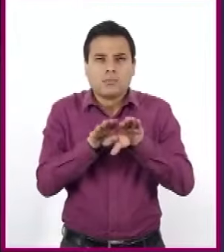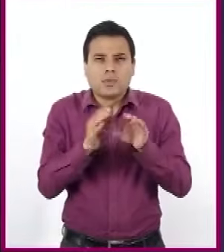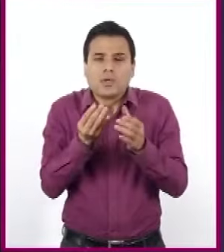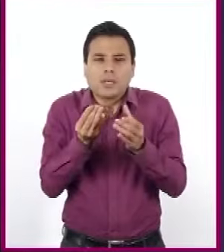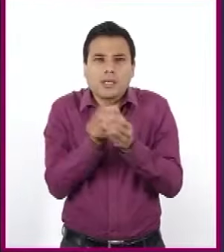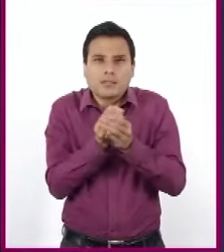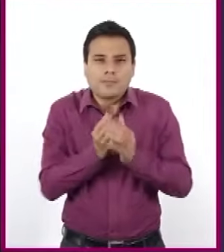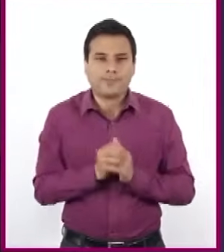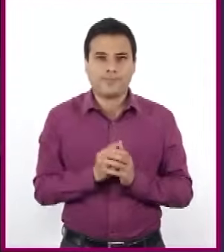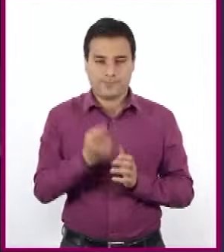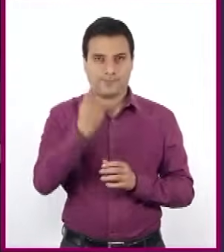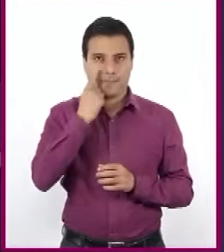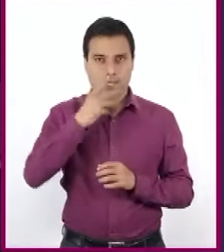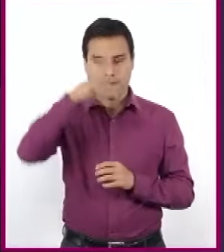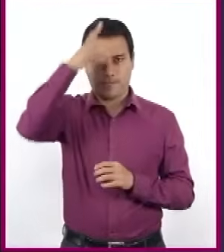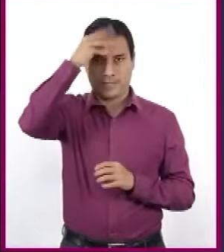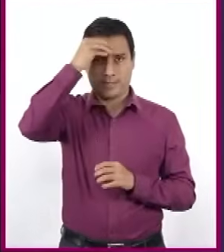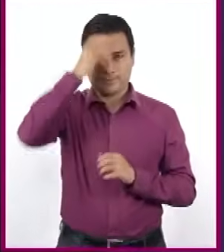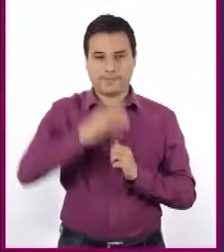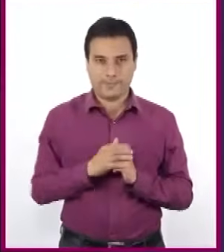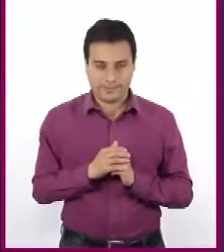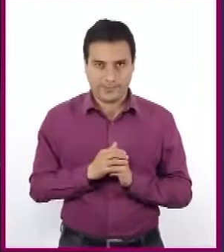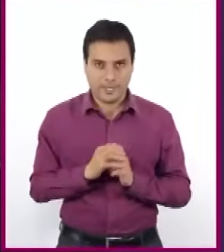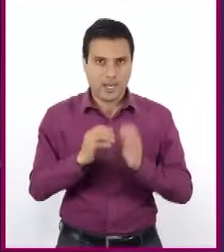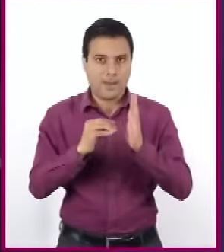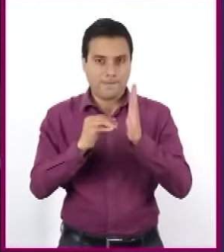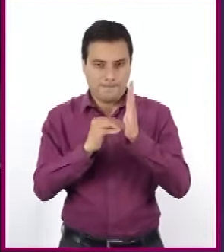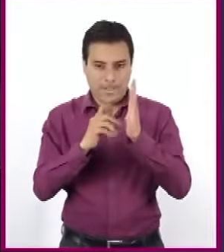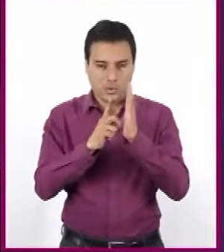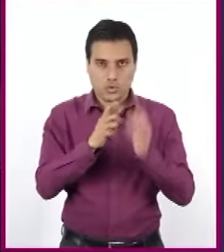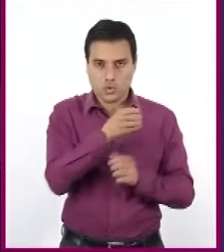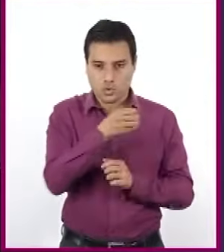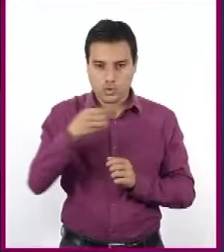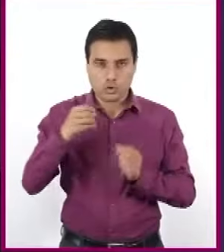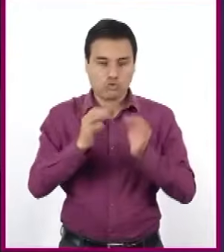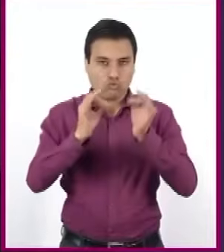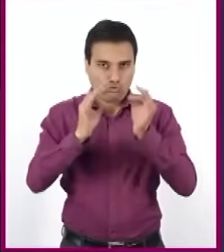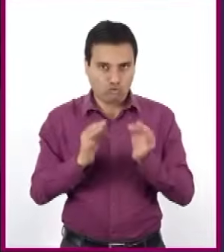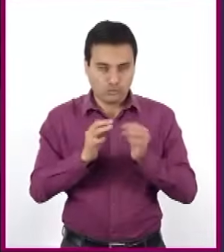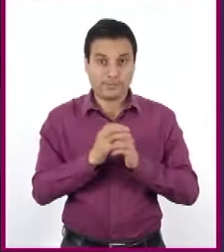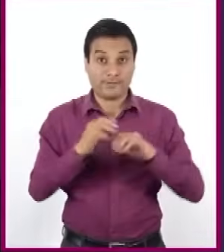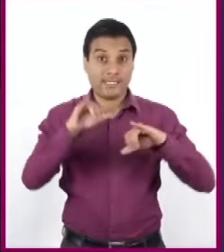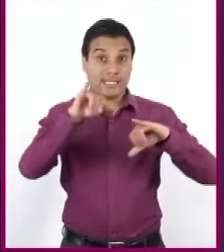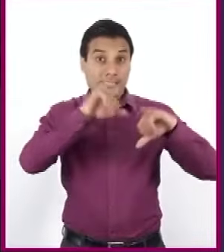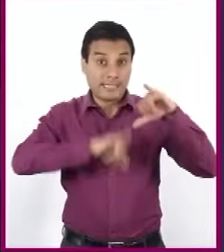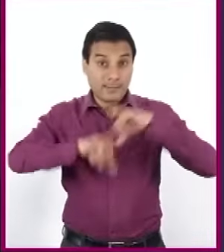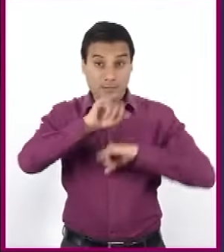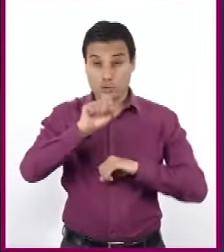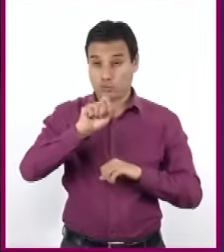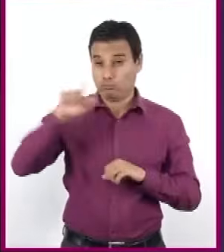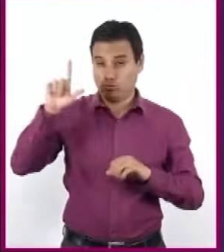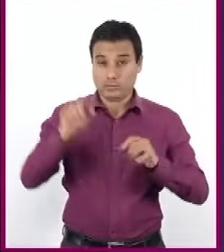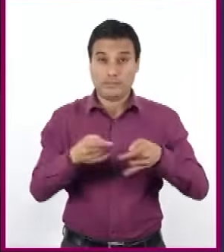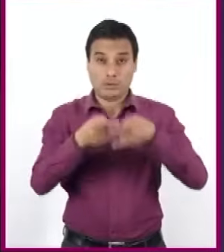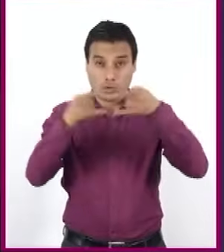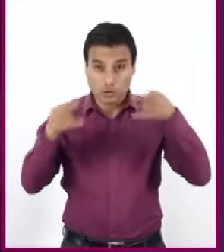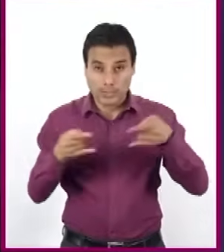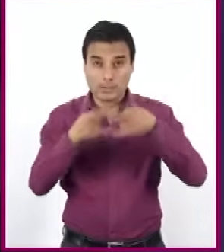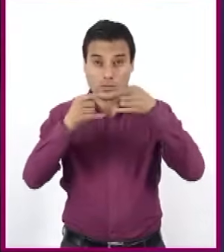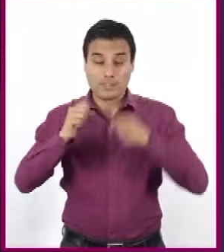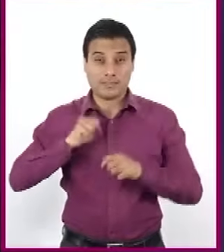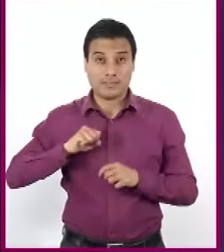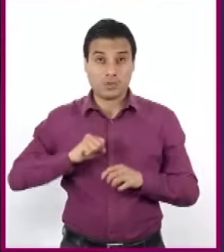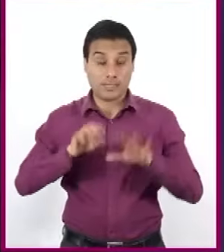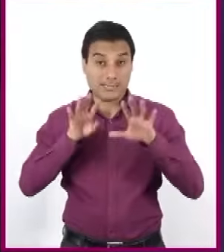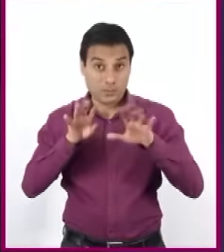del trabajo sistemático en la ciencia. Identificaremos las contribuciones de diferentes químicos durante el siglo XIX, mismas que sentaron